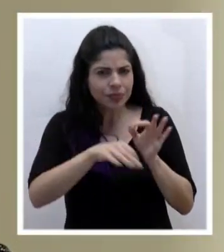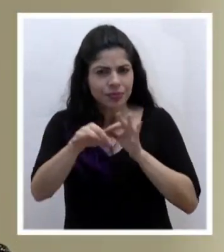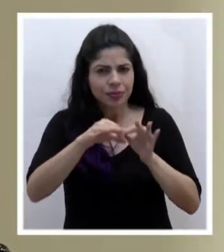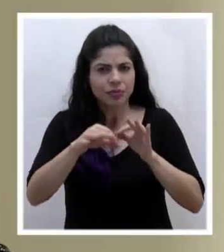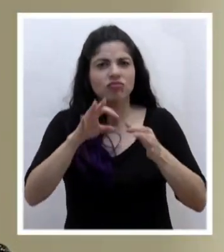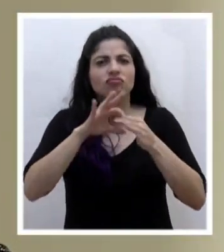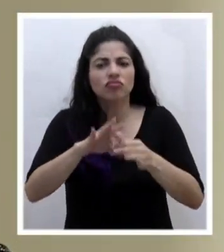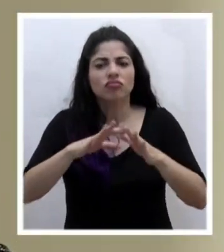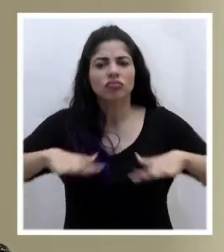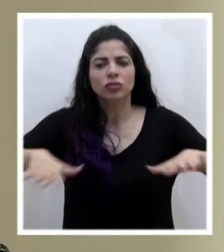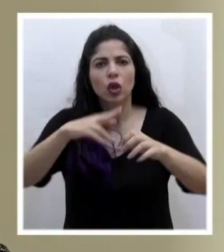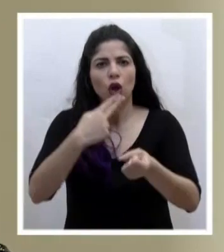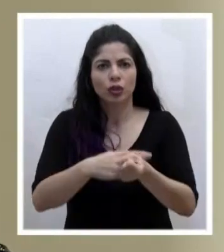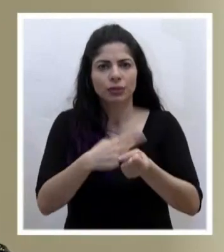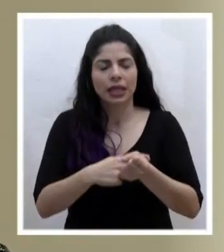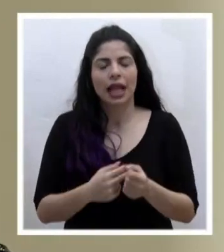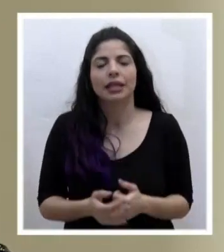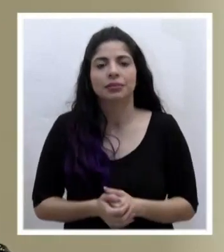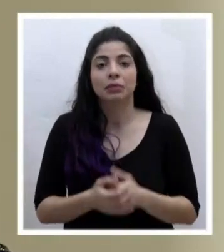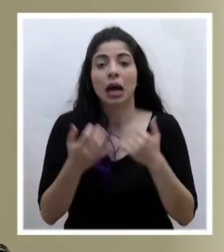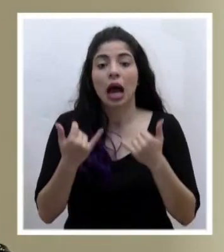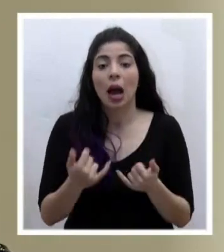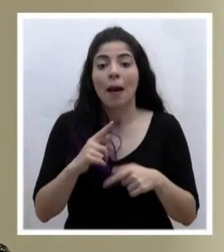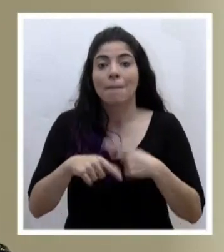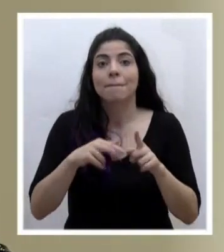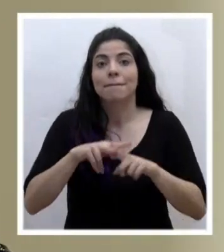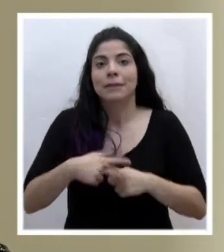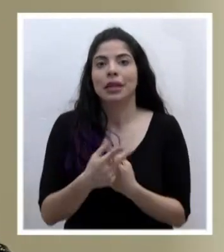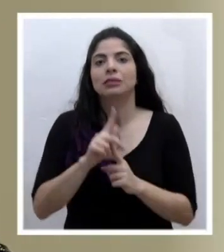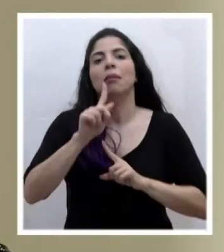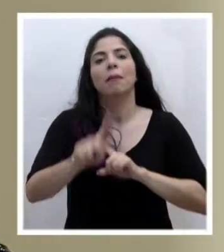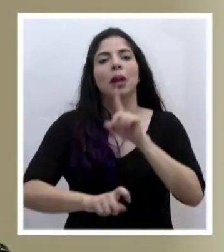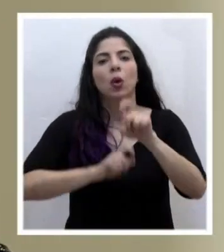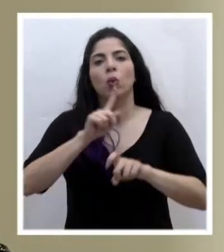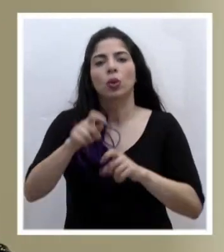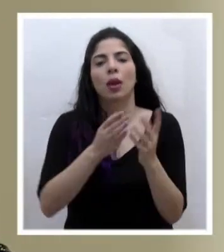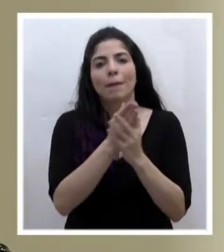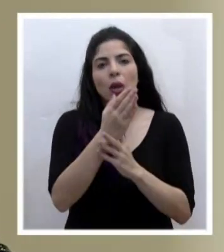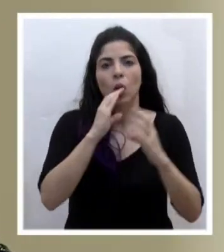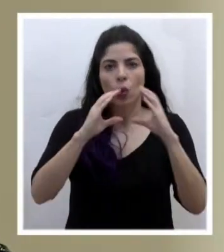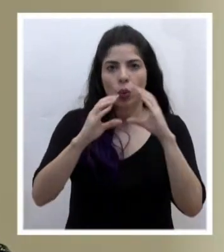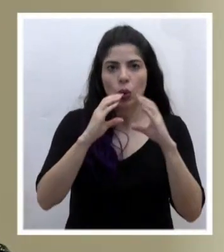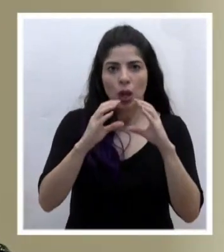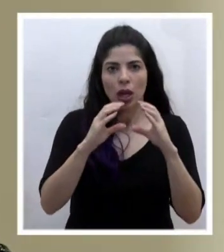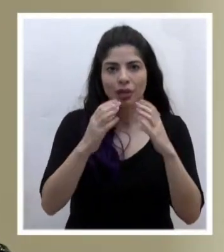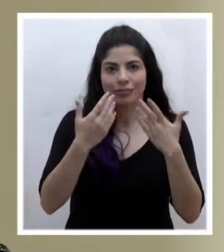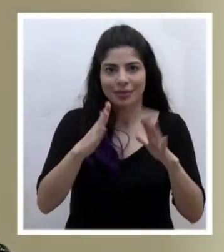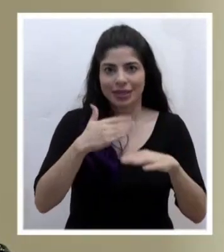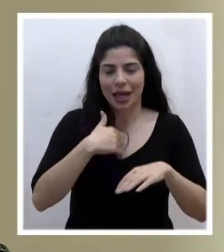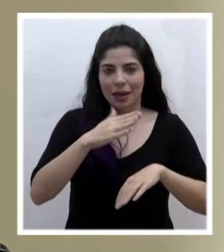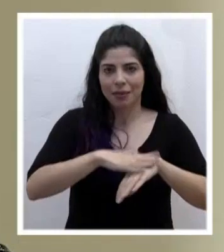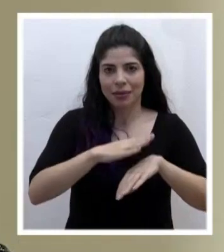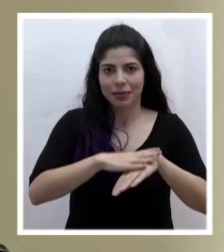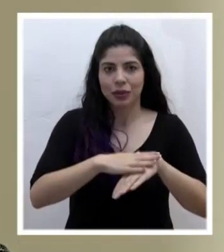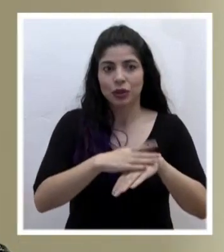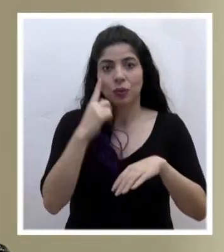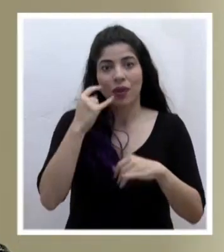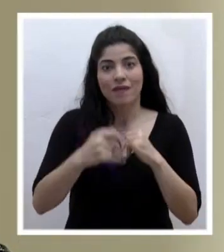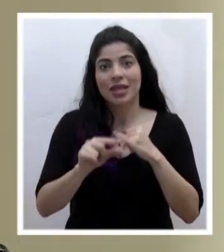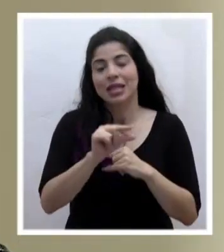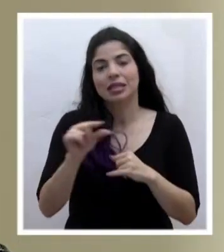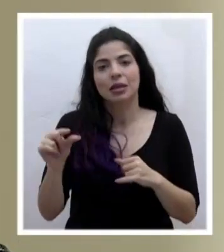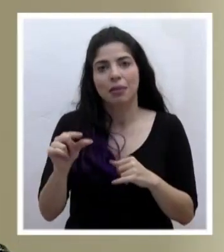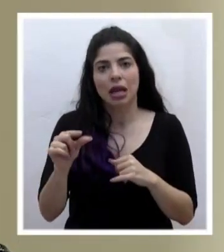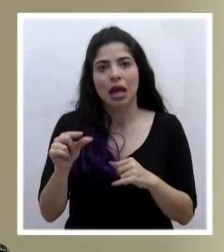red hospitalaria. Vamos a iniciar con las consultas de los medios de comunicación acreditados y que, por ser fin de